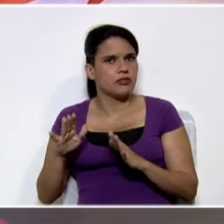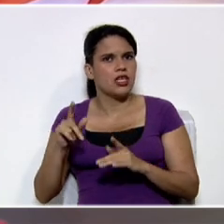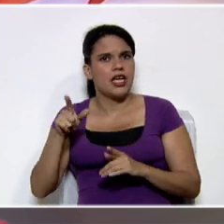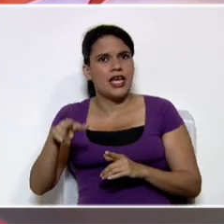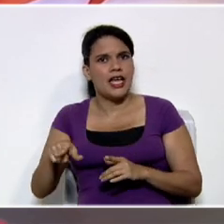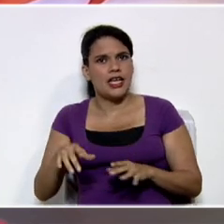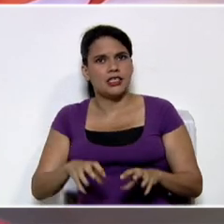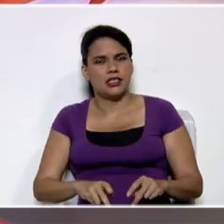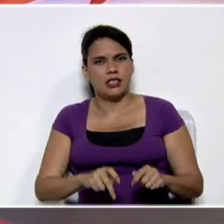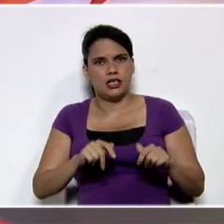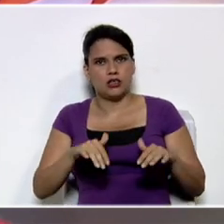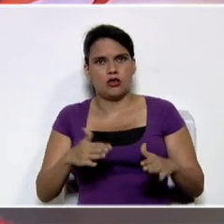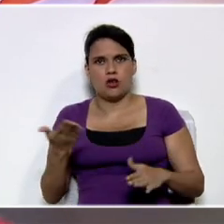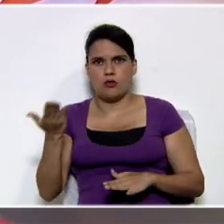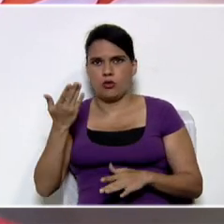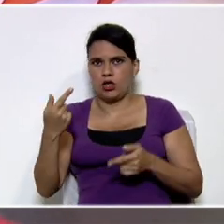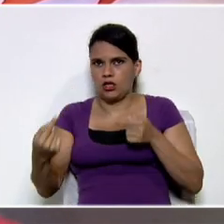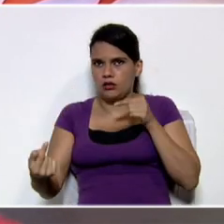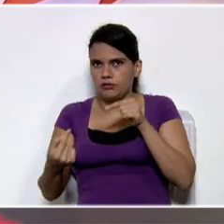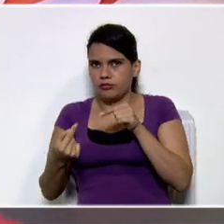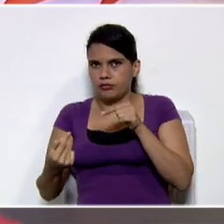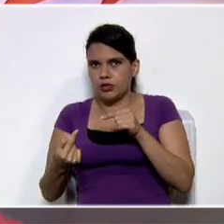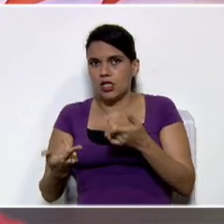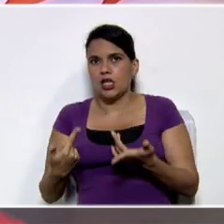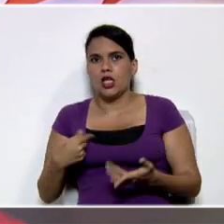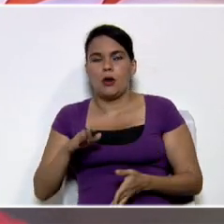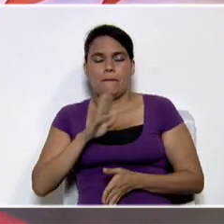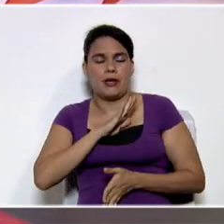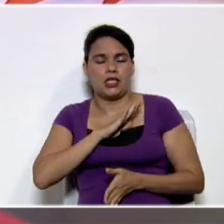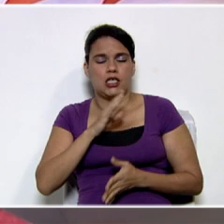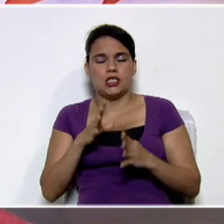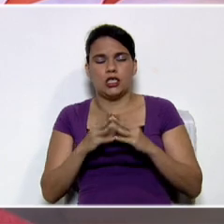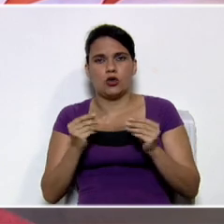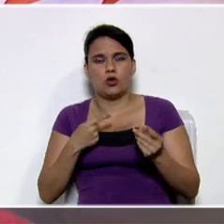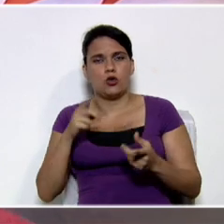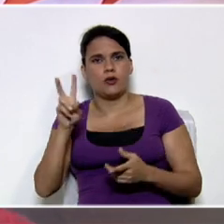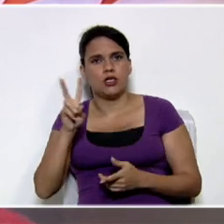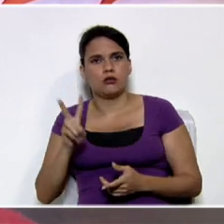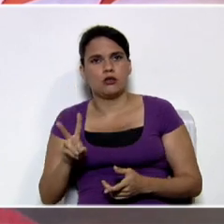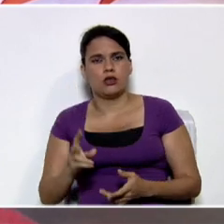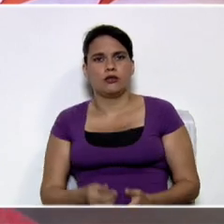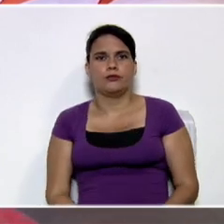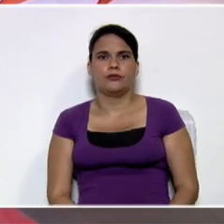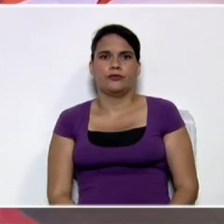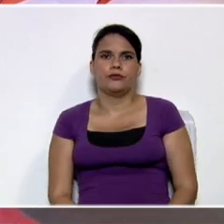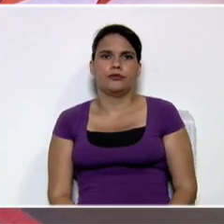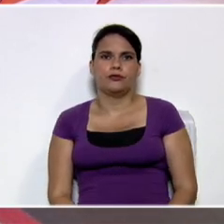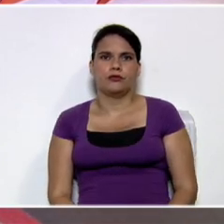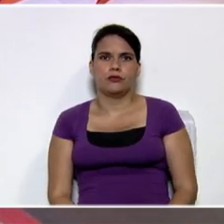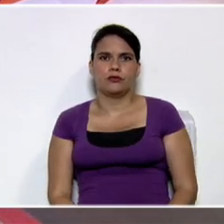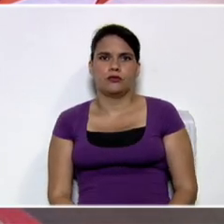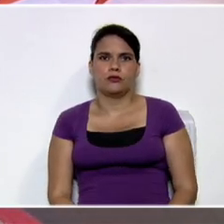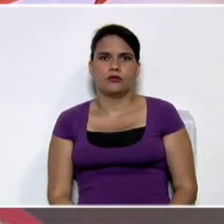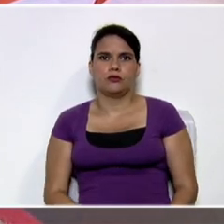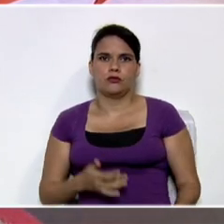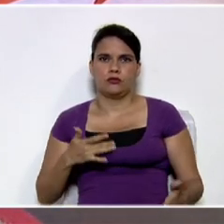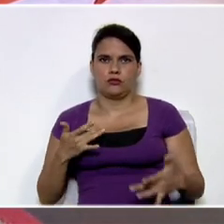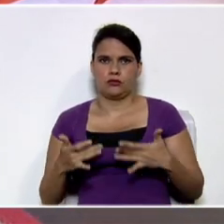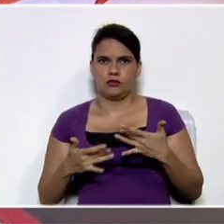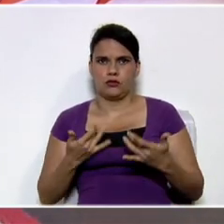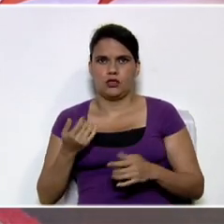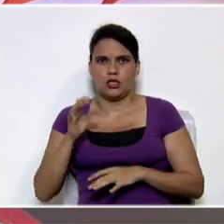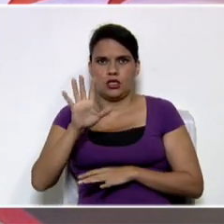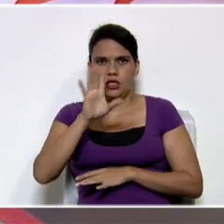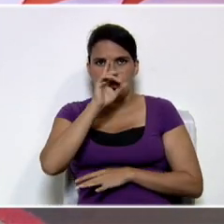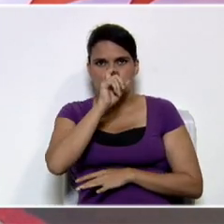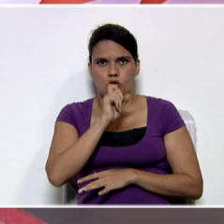territorio importante en disputa y que por supuesto nos pertenece a todos los venezolanos. Pasamos rápidamente a la lámina de actividades para